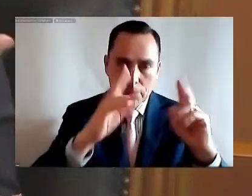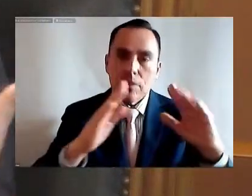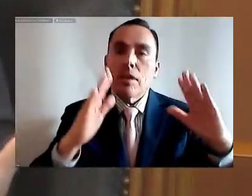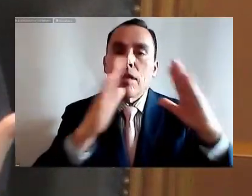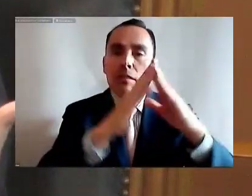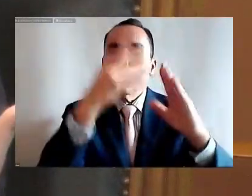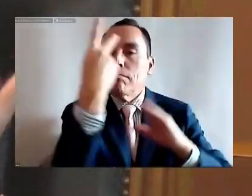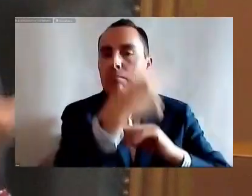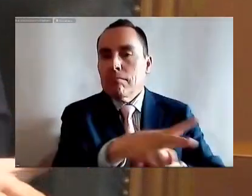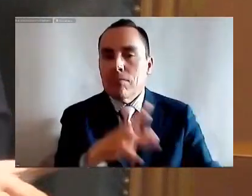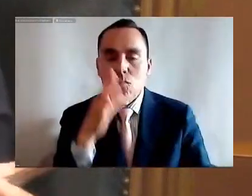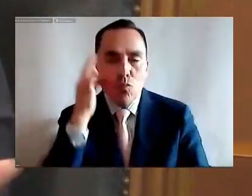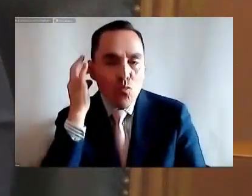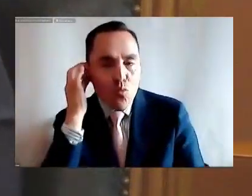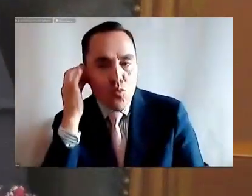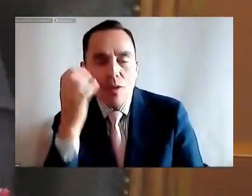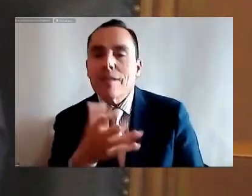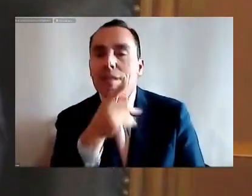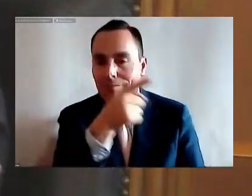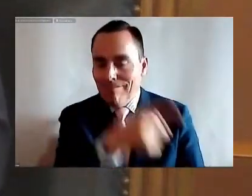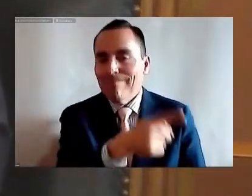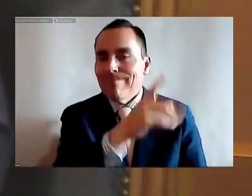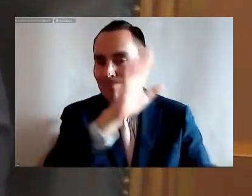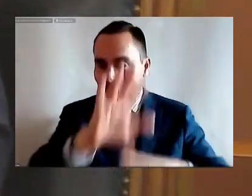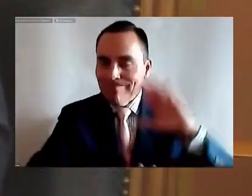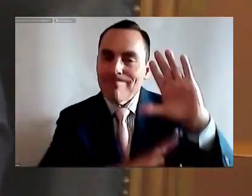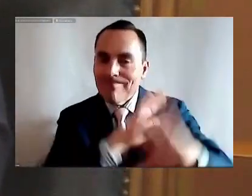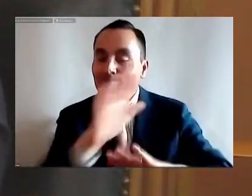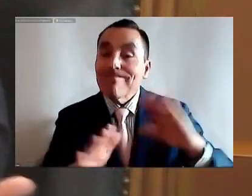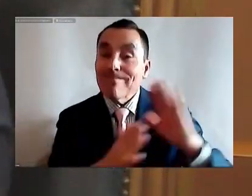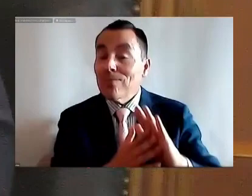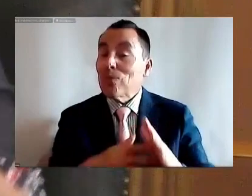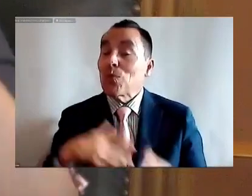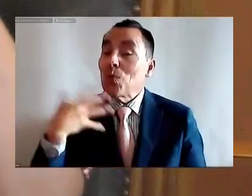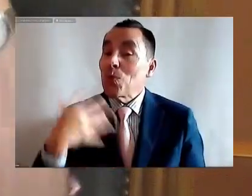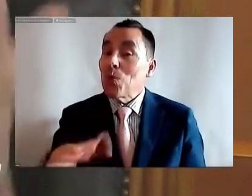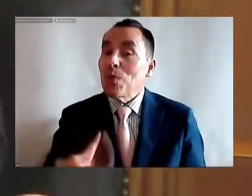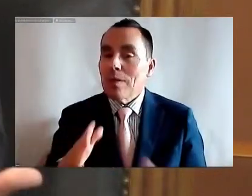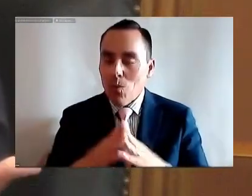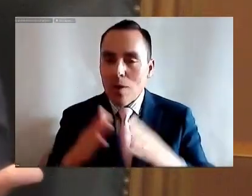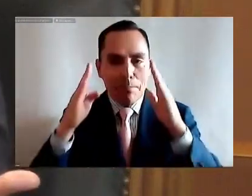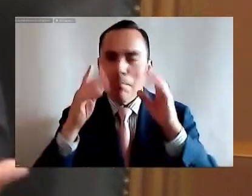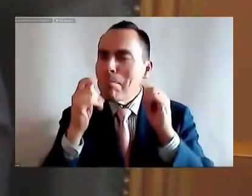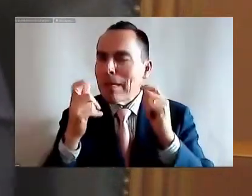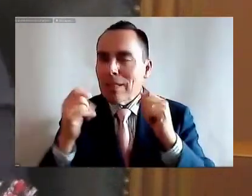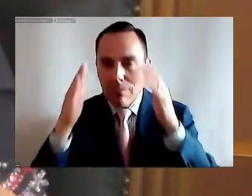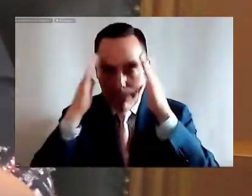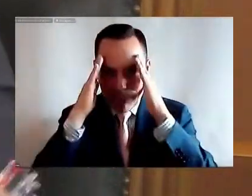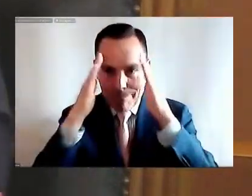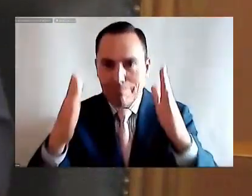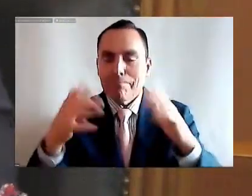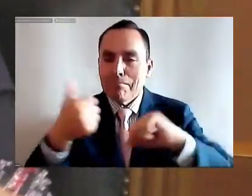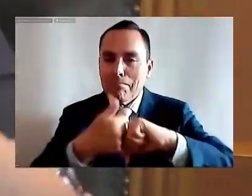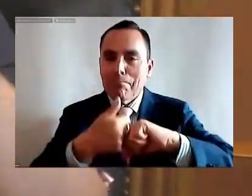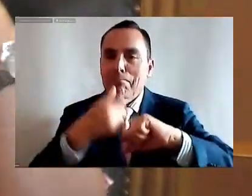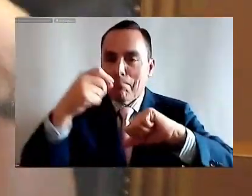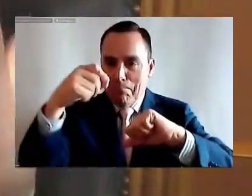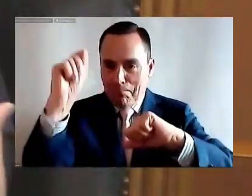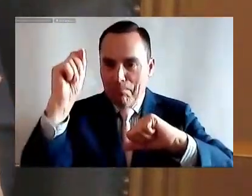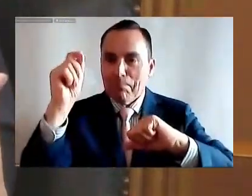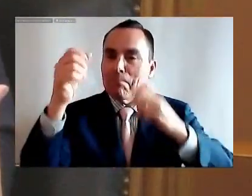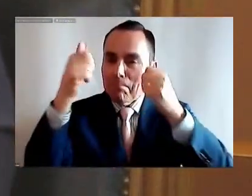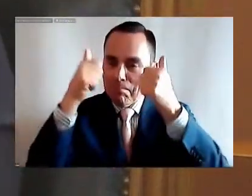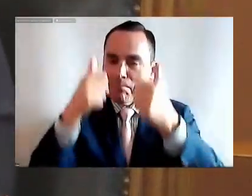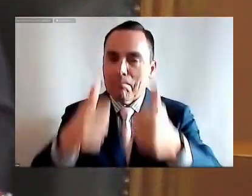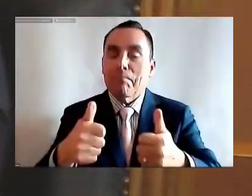fortaleza también es apreciada y pertinente desde una perspectiva de género. durante la discusión de esa ley se habló,